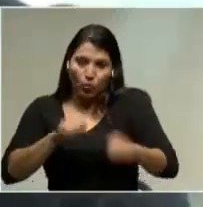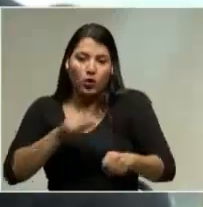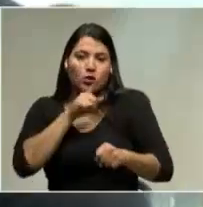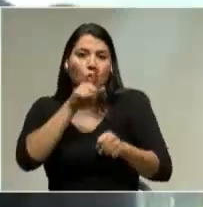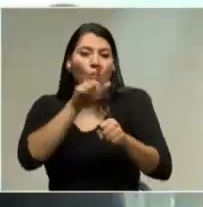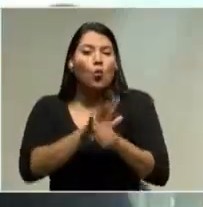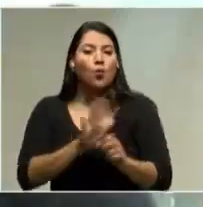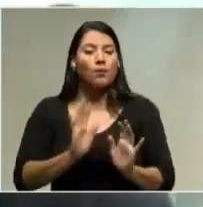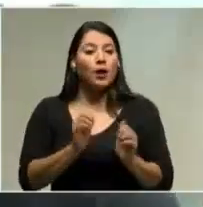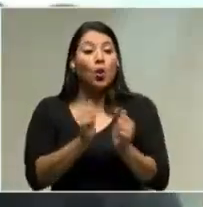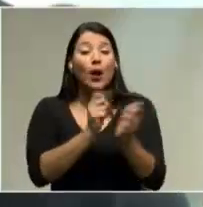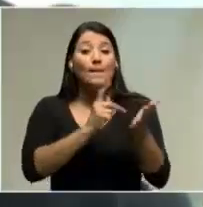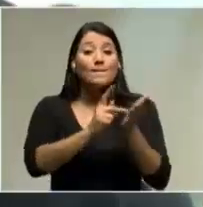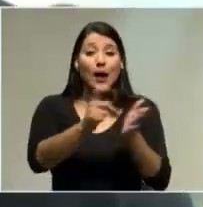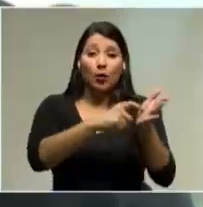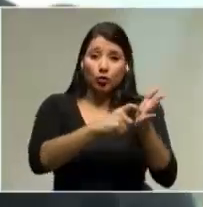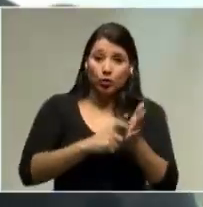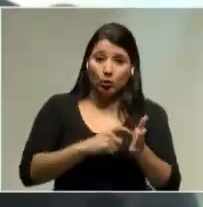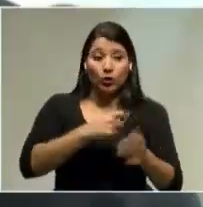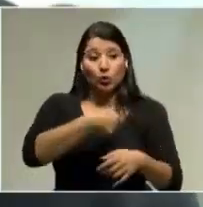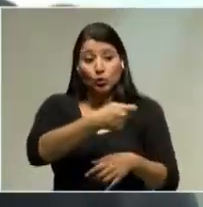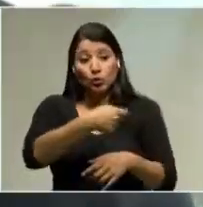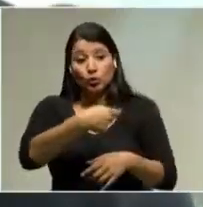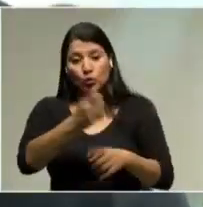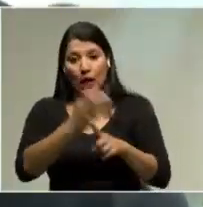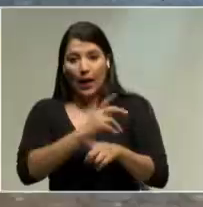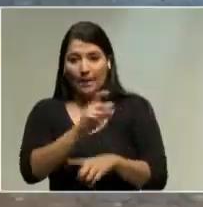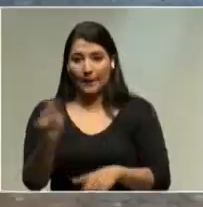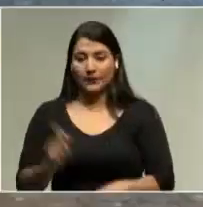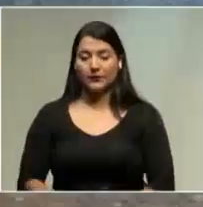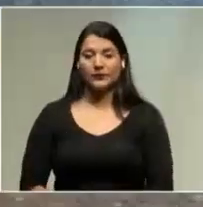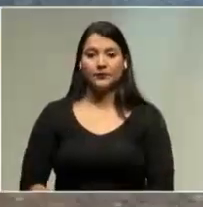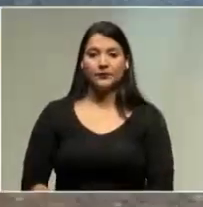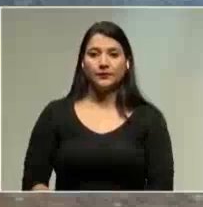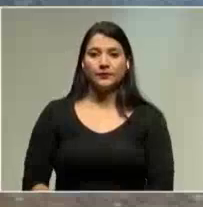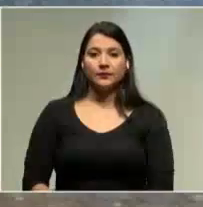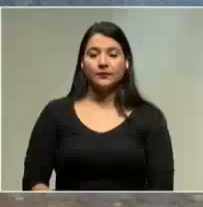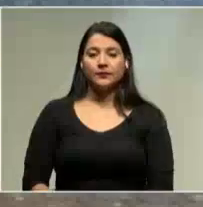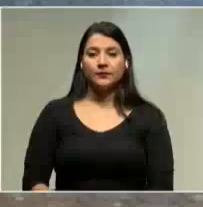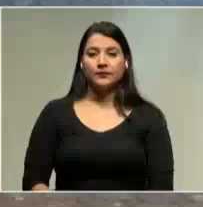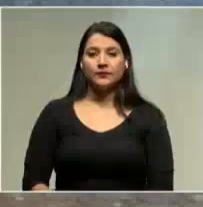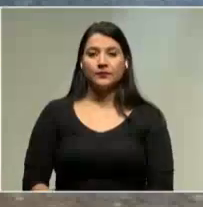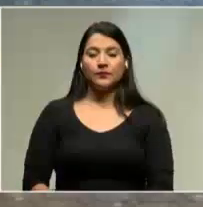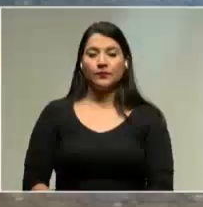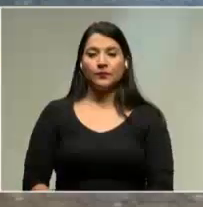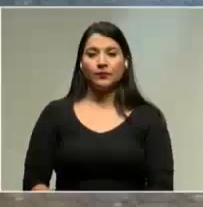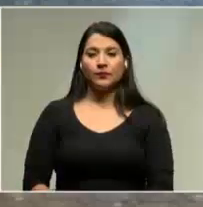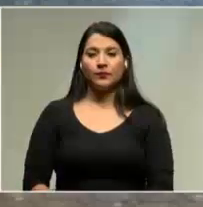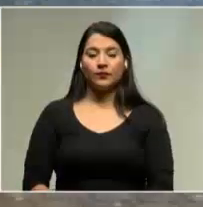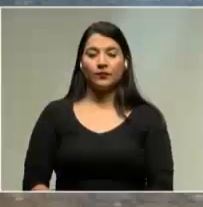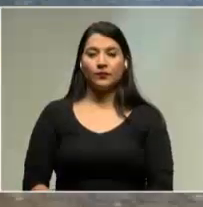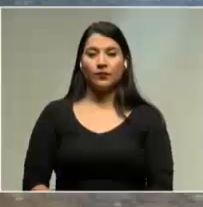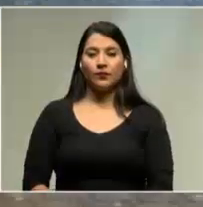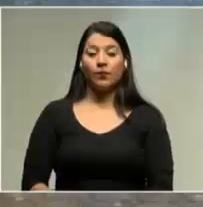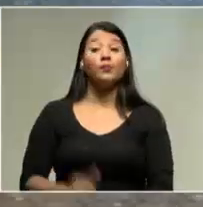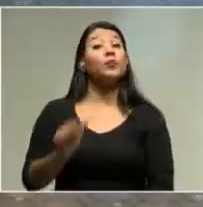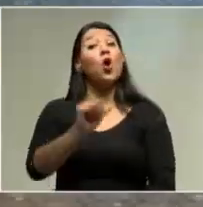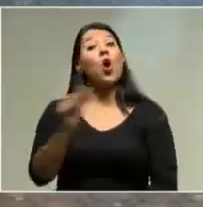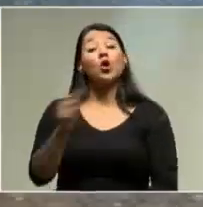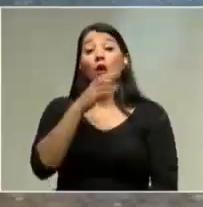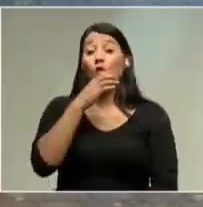o su cuota mes a mes. Otra